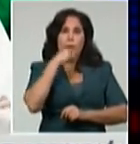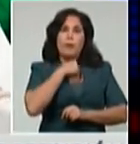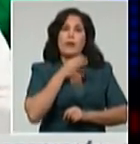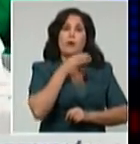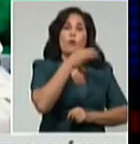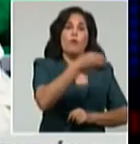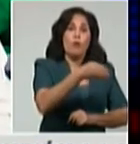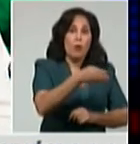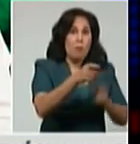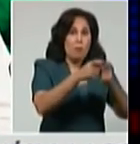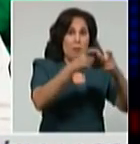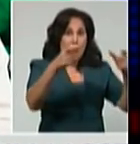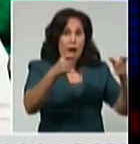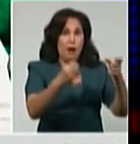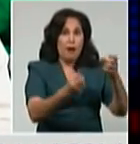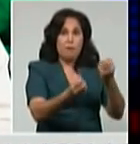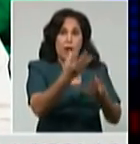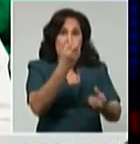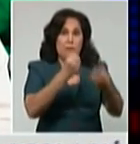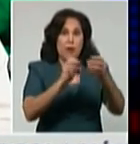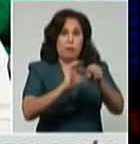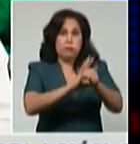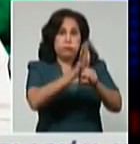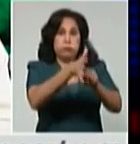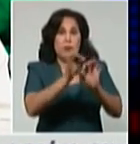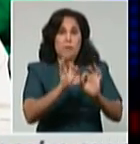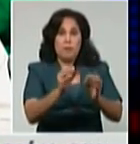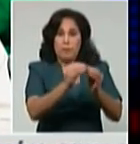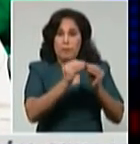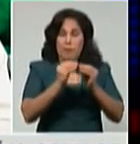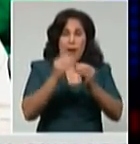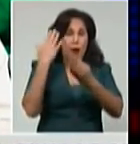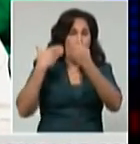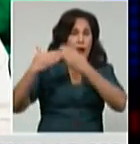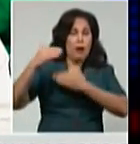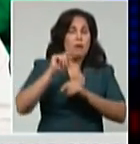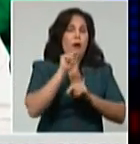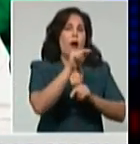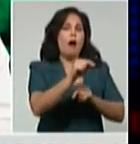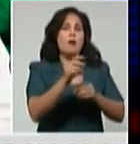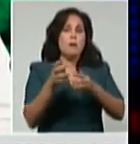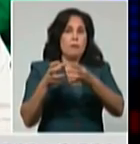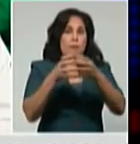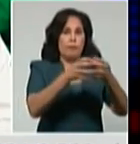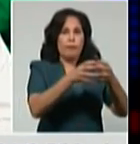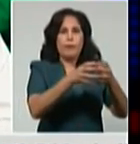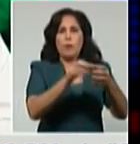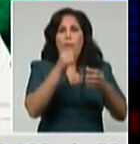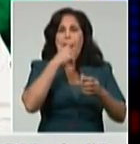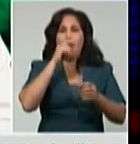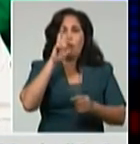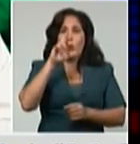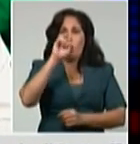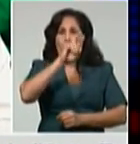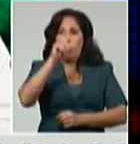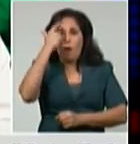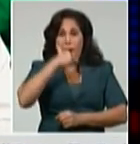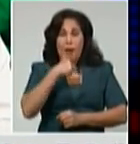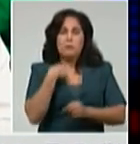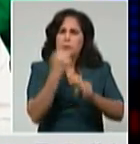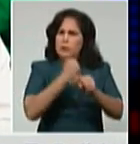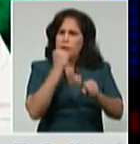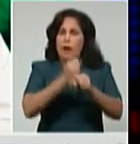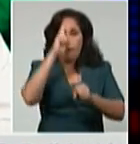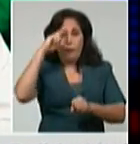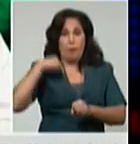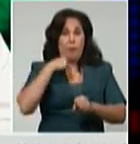mayor afectación, de mayor transmisión. Tuvimos también brigada en Andorra, o sea, se ha trabajado en estos